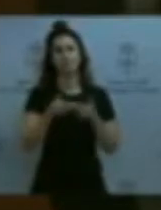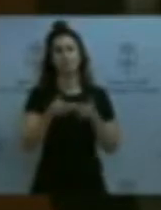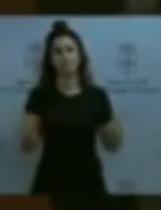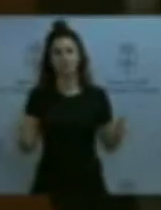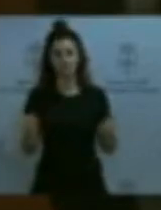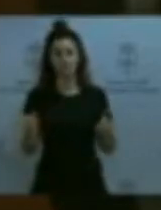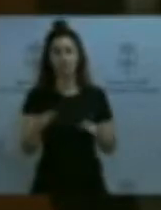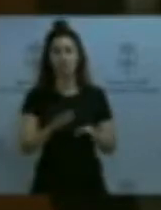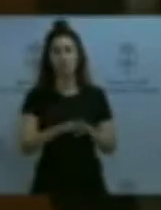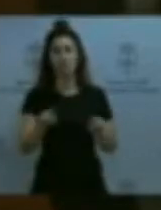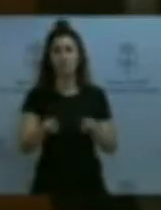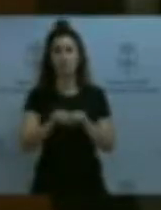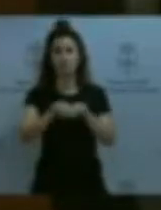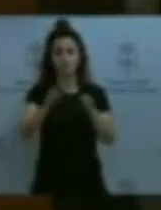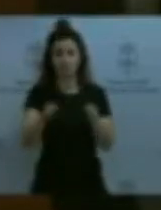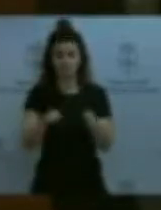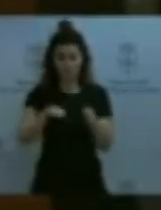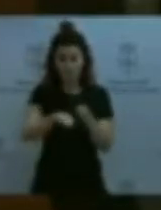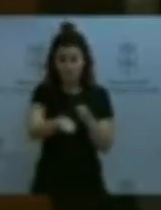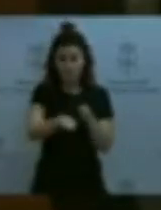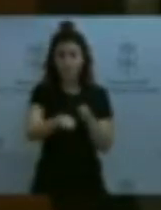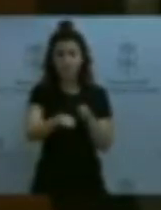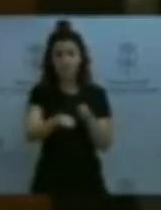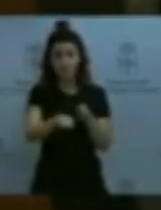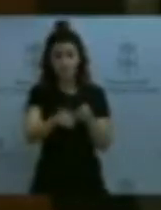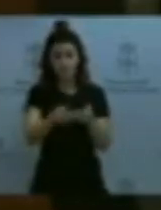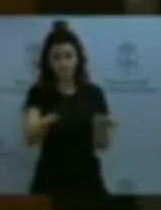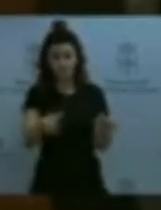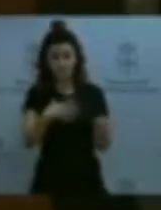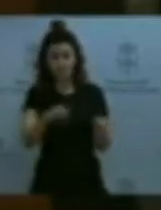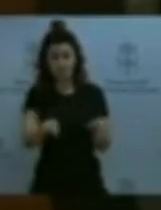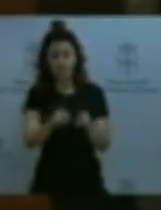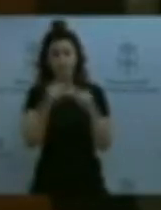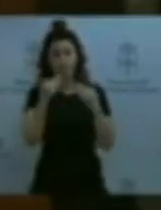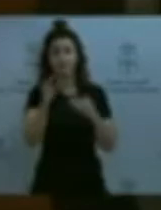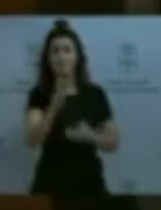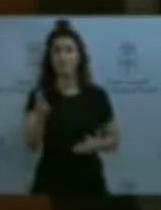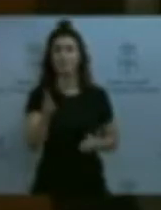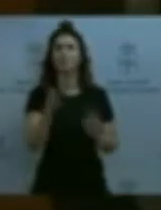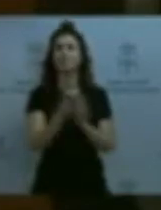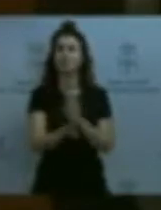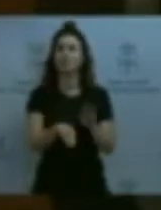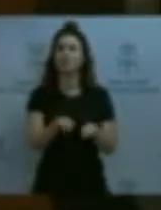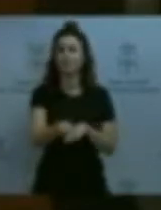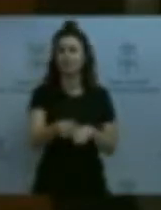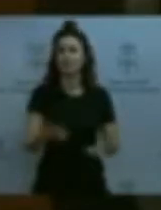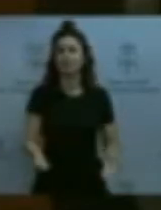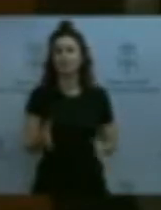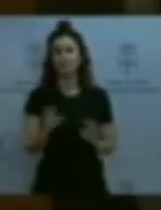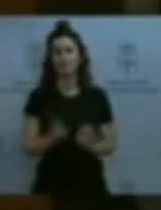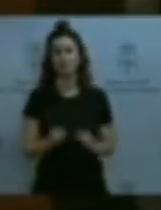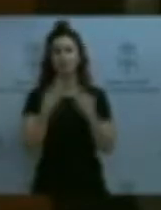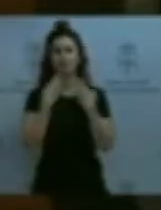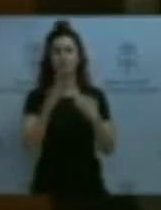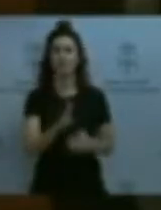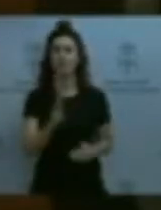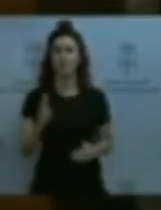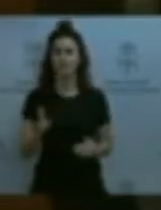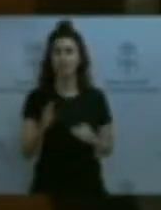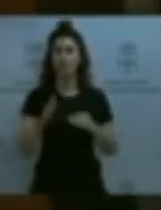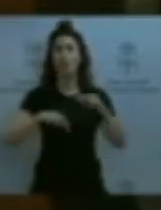partido popular ese fue un avance pero es que gracias al partido popular esa obra tiene presupuesto pero es que